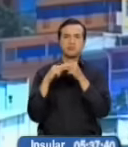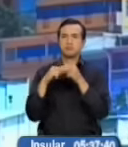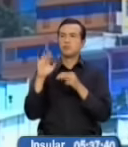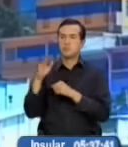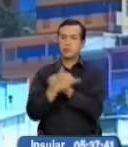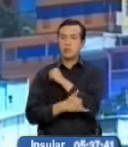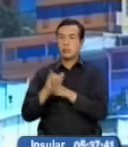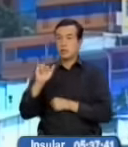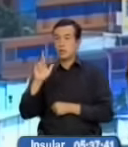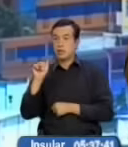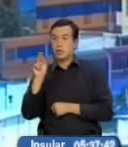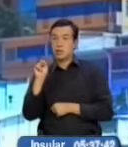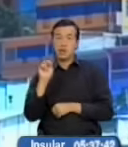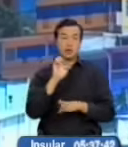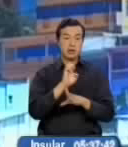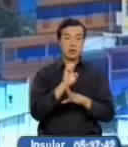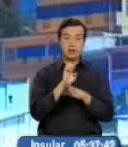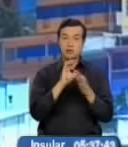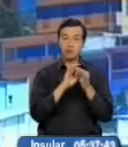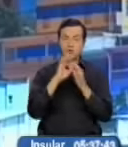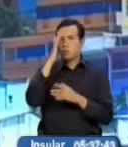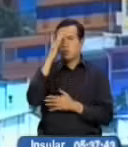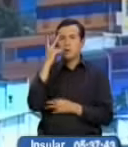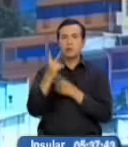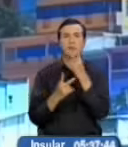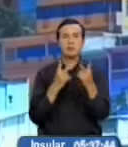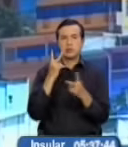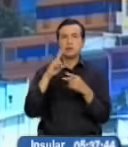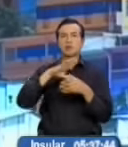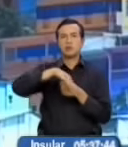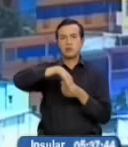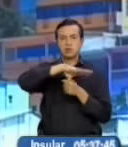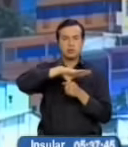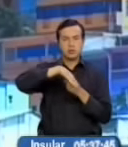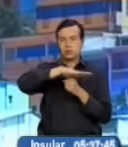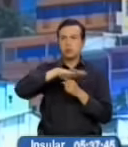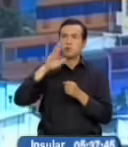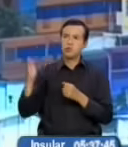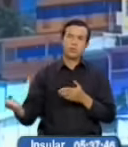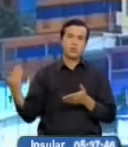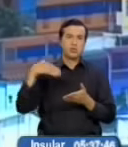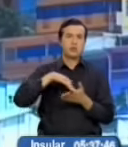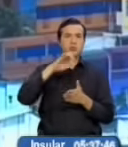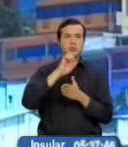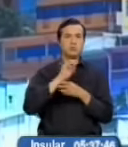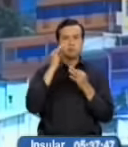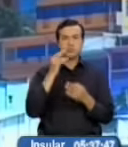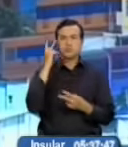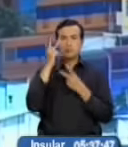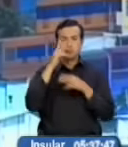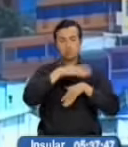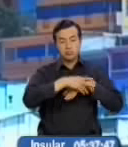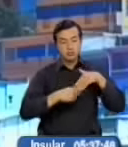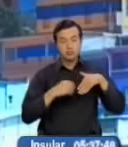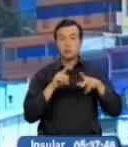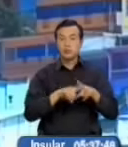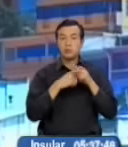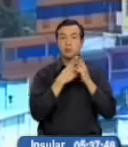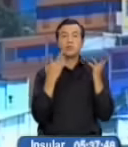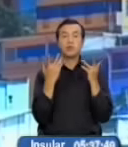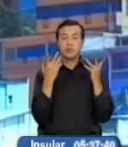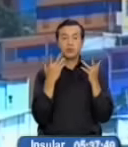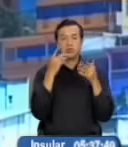nación y Ecuador. Esto ante la visita del canciller de su país, Mohammad Javad Zarif, como parte de su gira por la región, que inicia hoy con